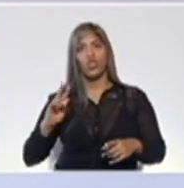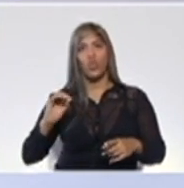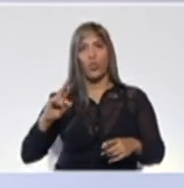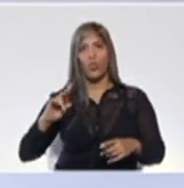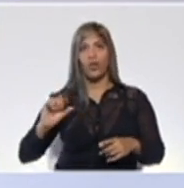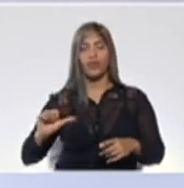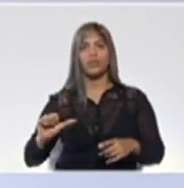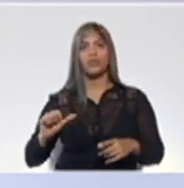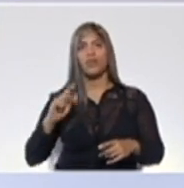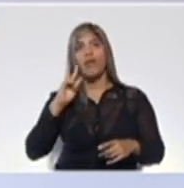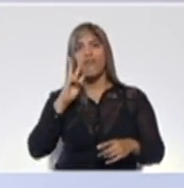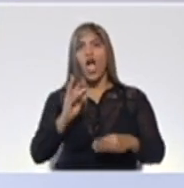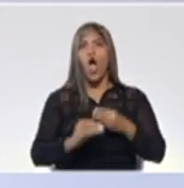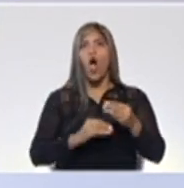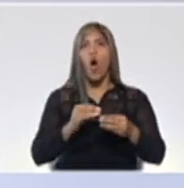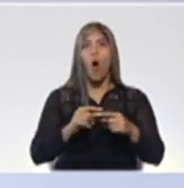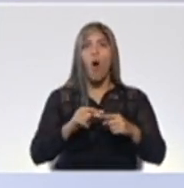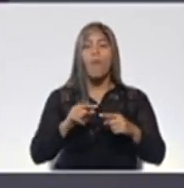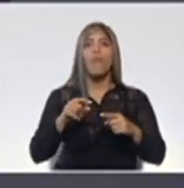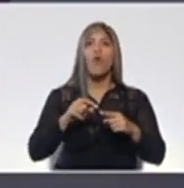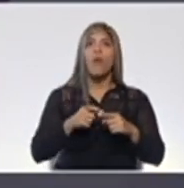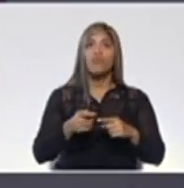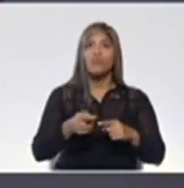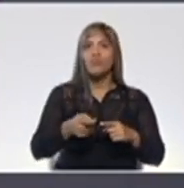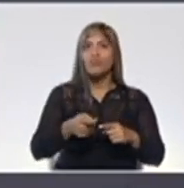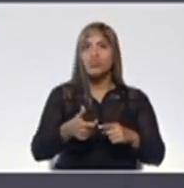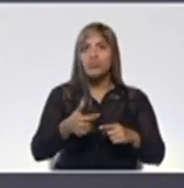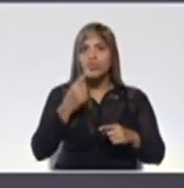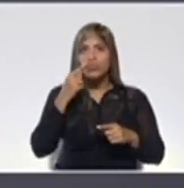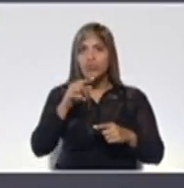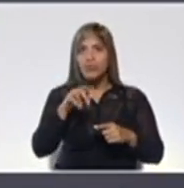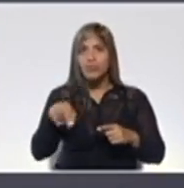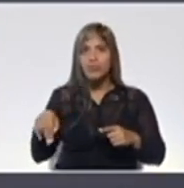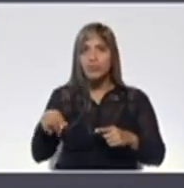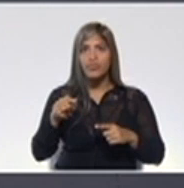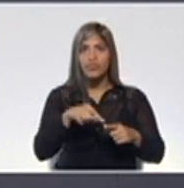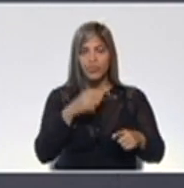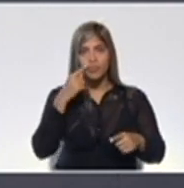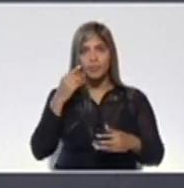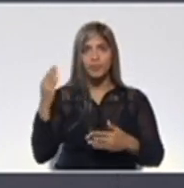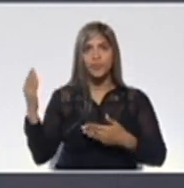que vamos a observar el desplazamiento de la metra,